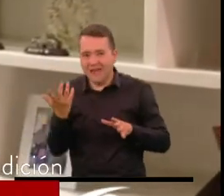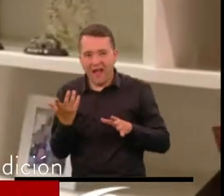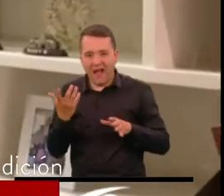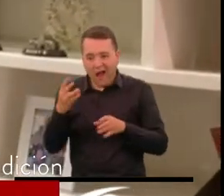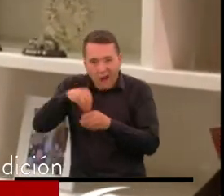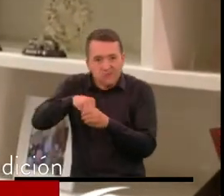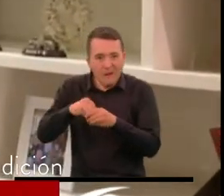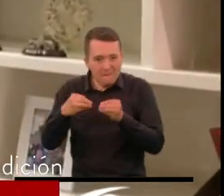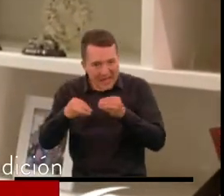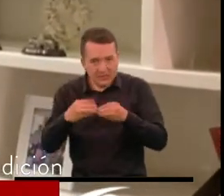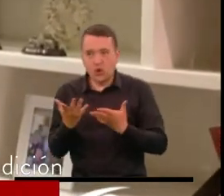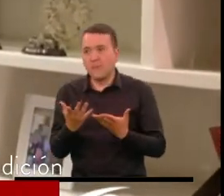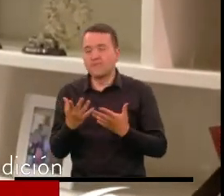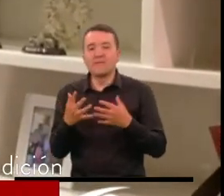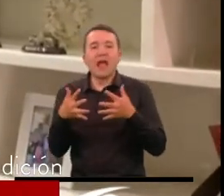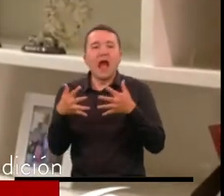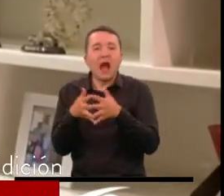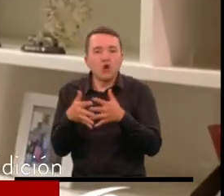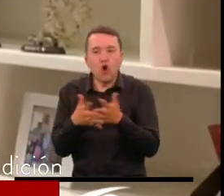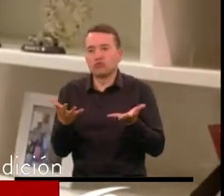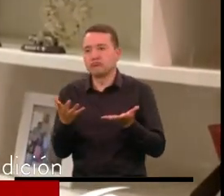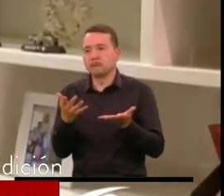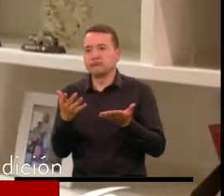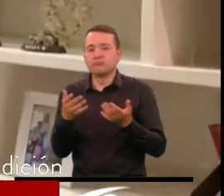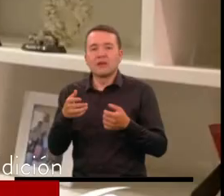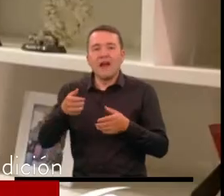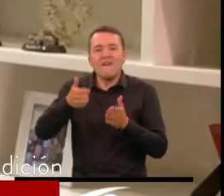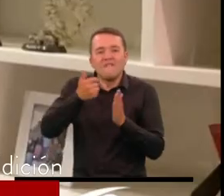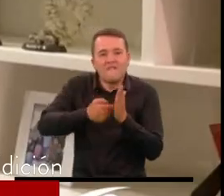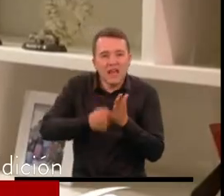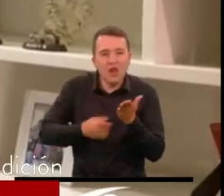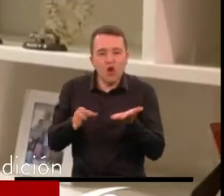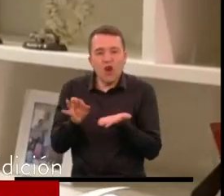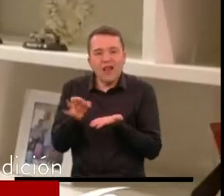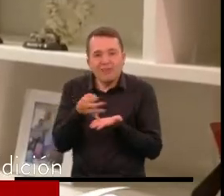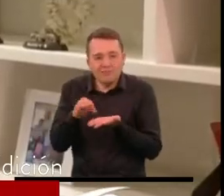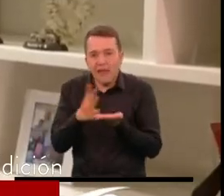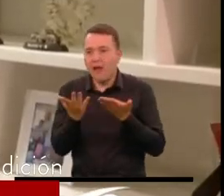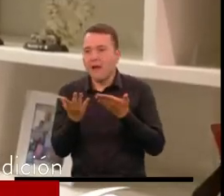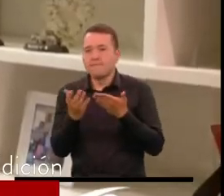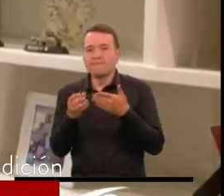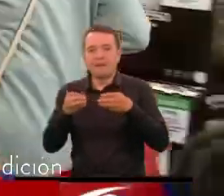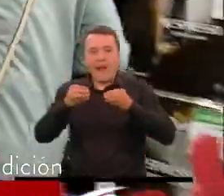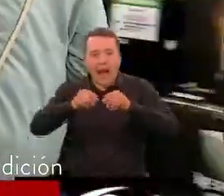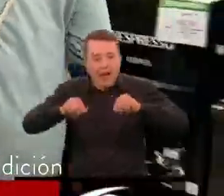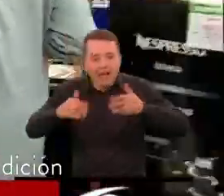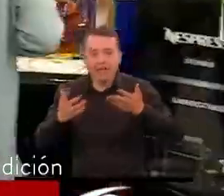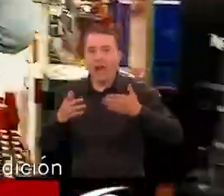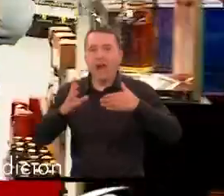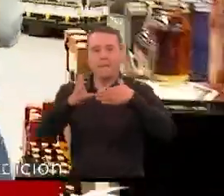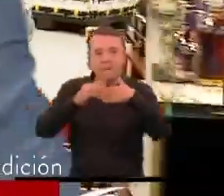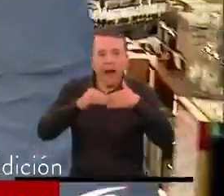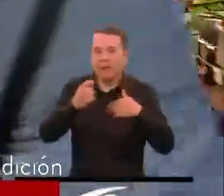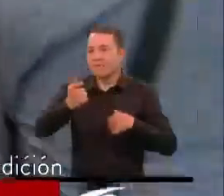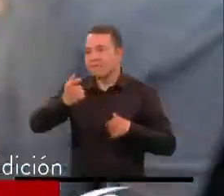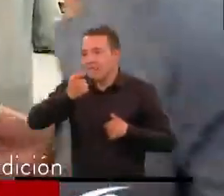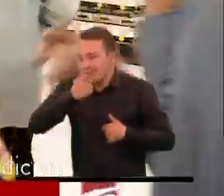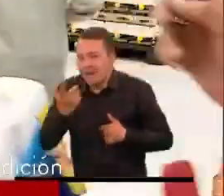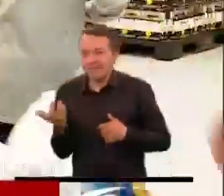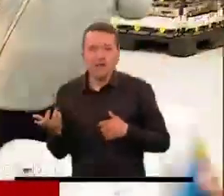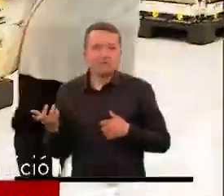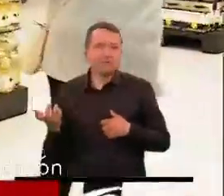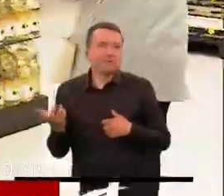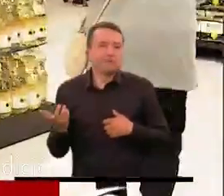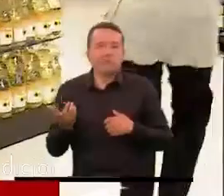el arroz, los granos, lentejas, frijoles, harina, pan, galletas, también productos como